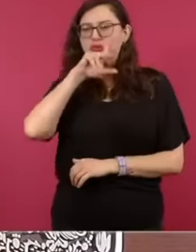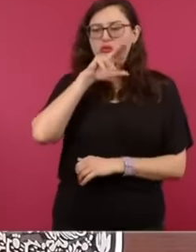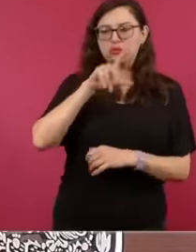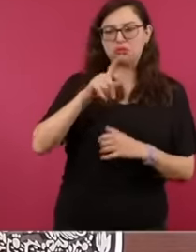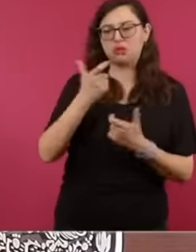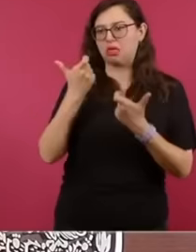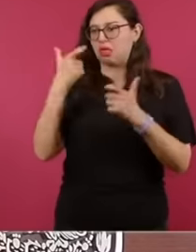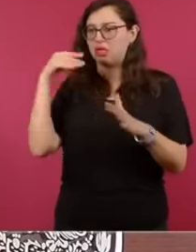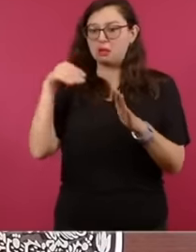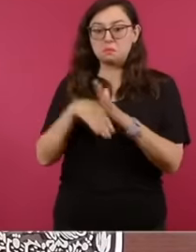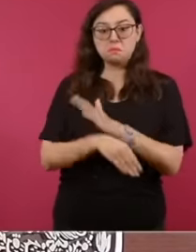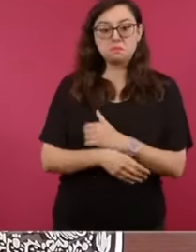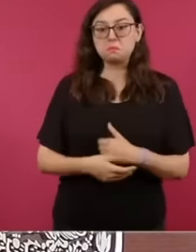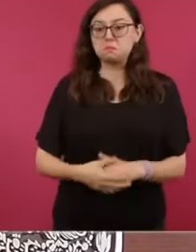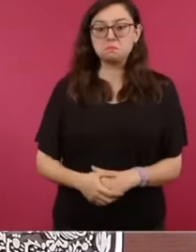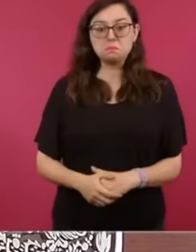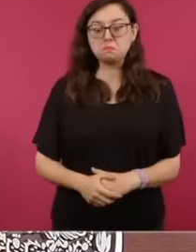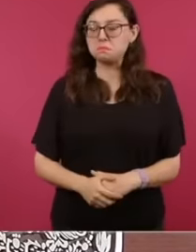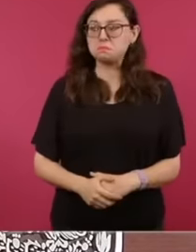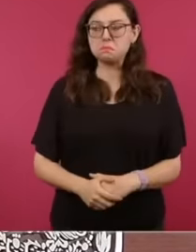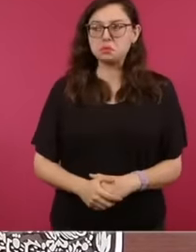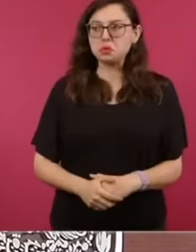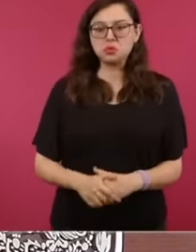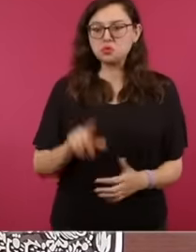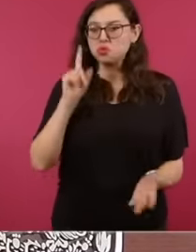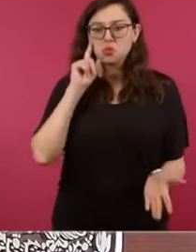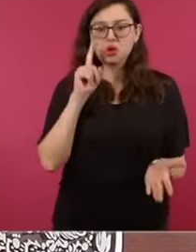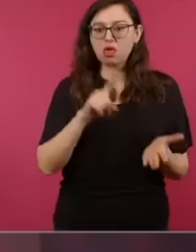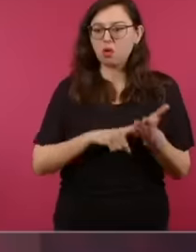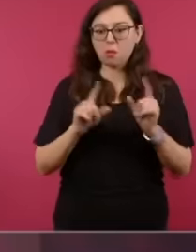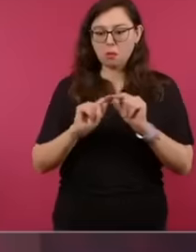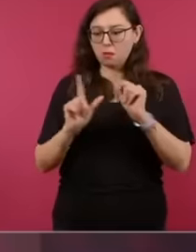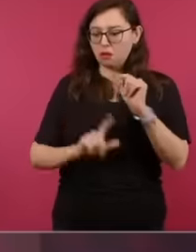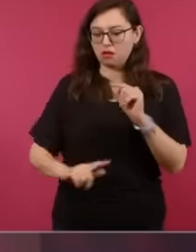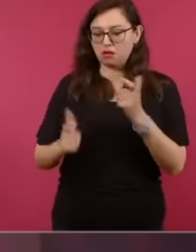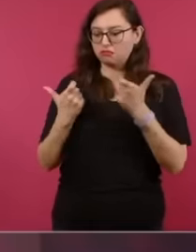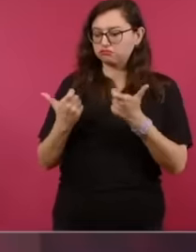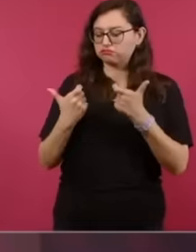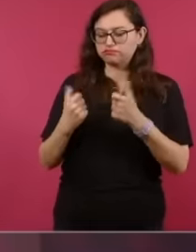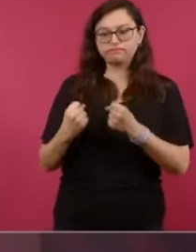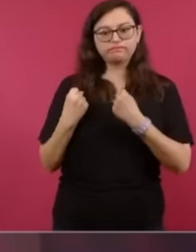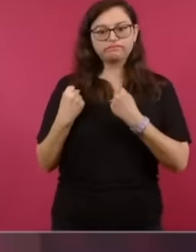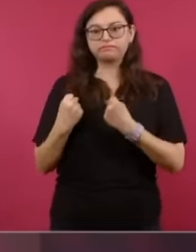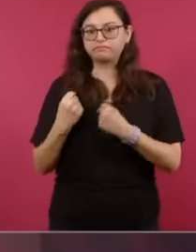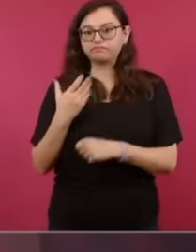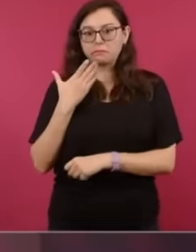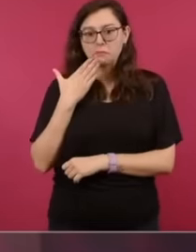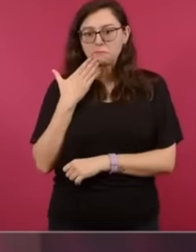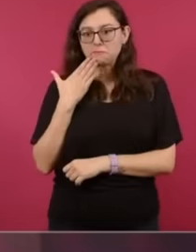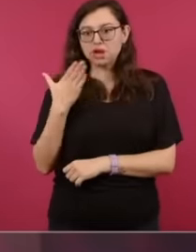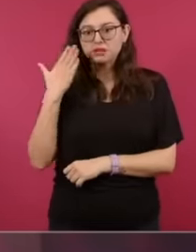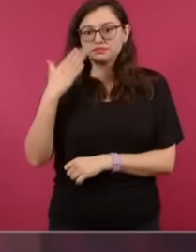desequilibrios económicos. Y eso es muy bueno.